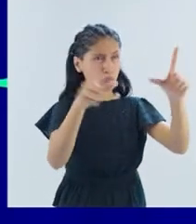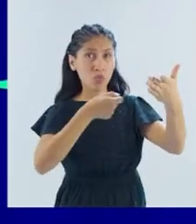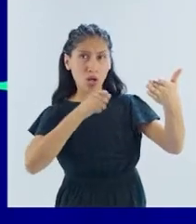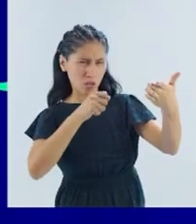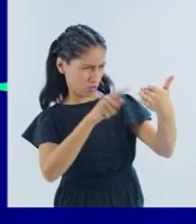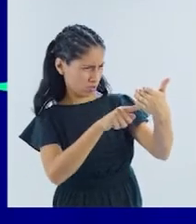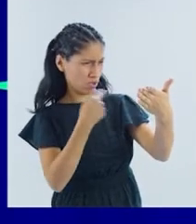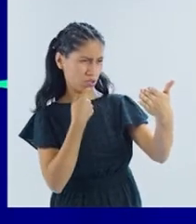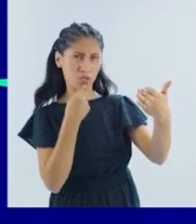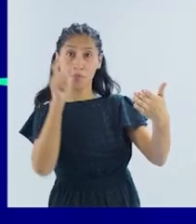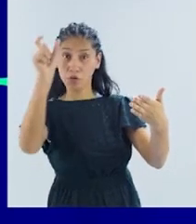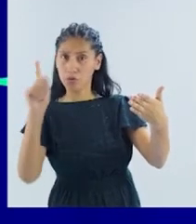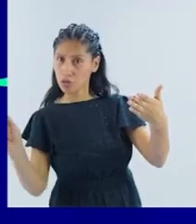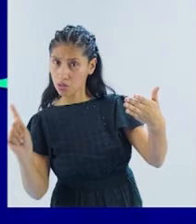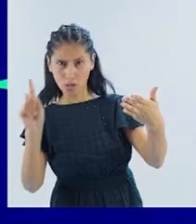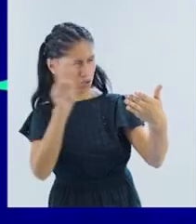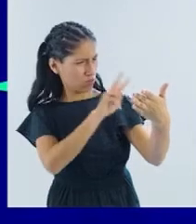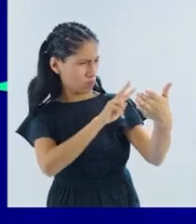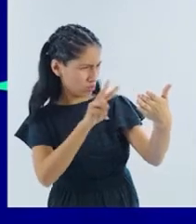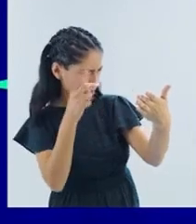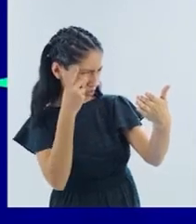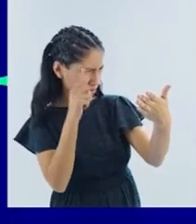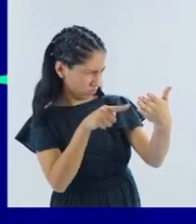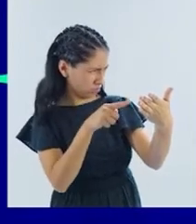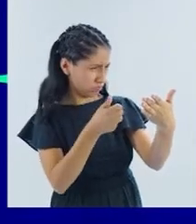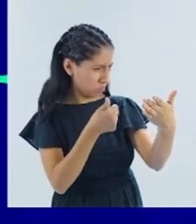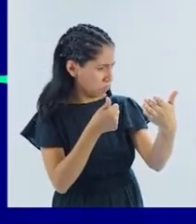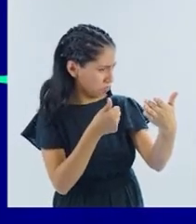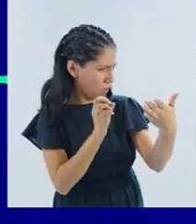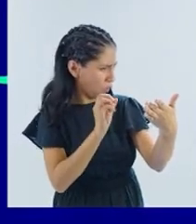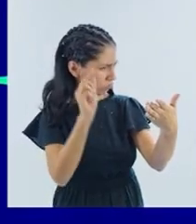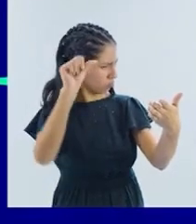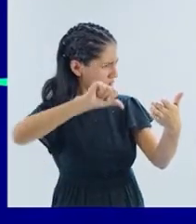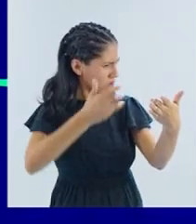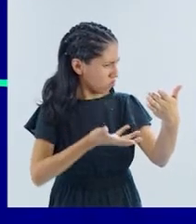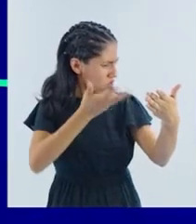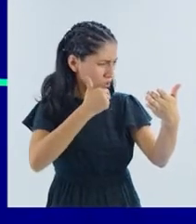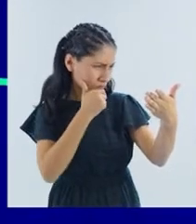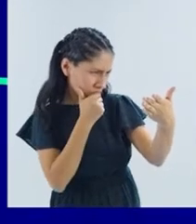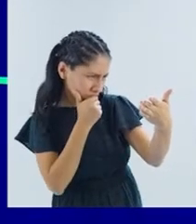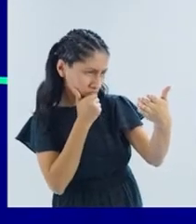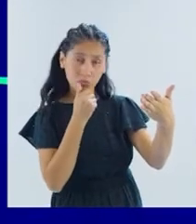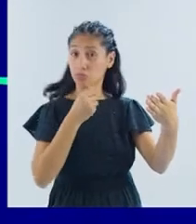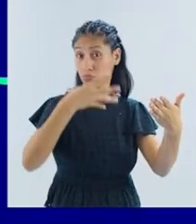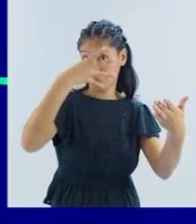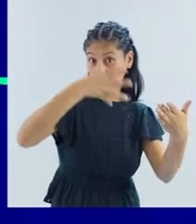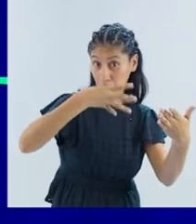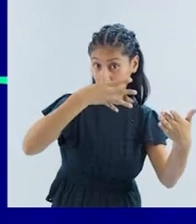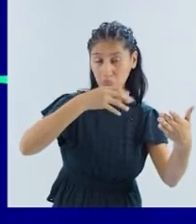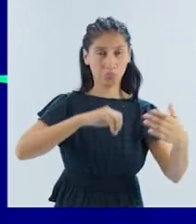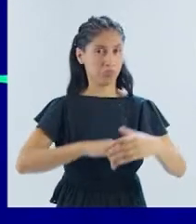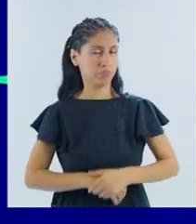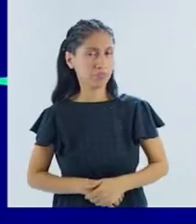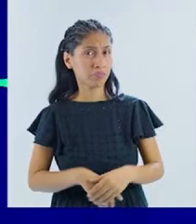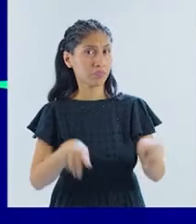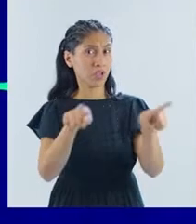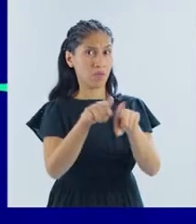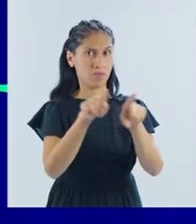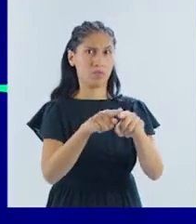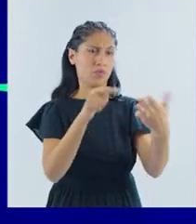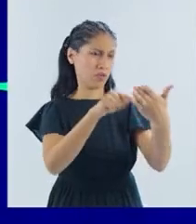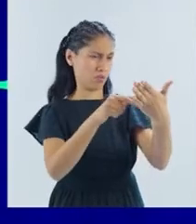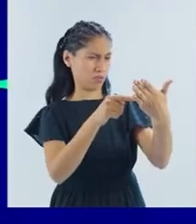una idea o la rechace. Sin embargo, aquí se adopta un punto de vista más parcial que en el texto científico, y